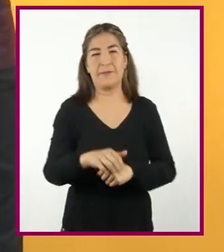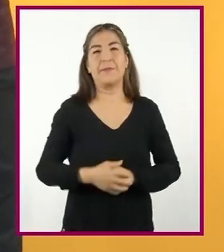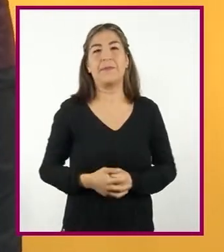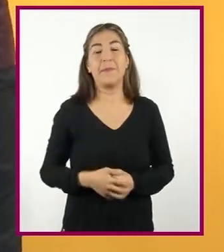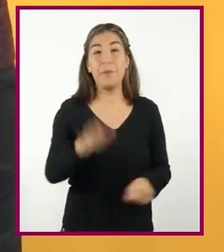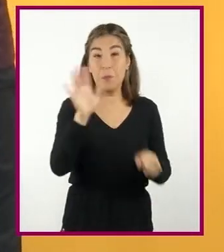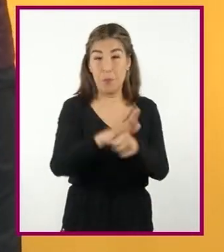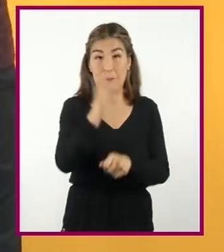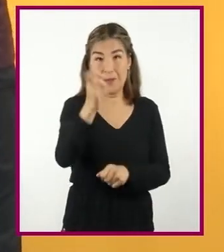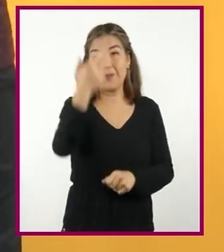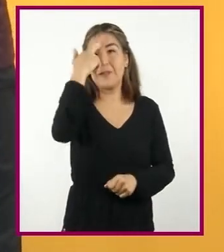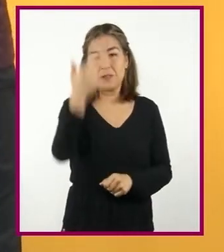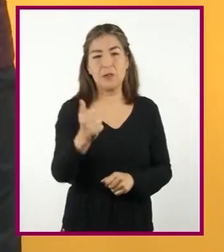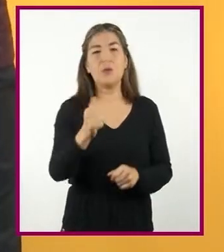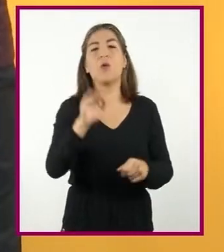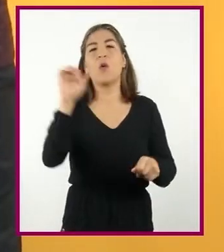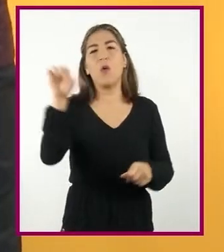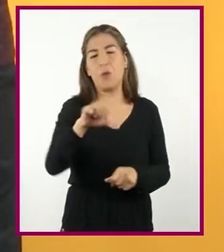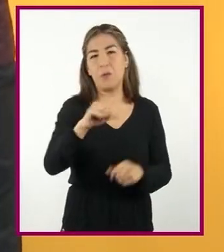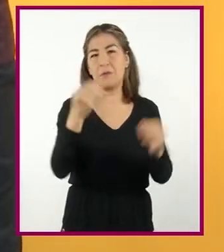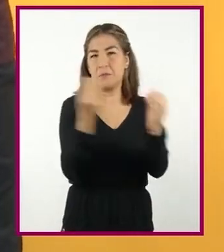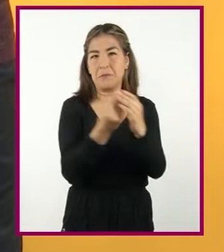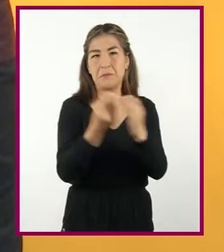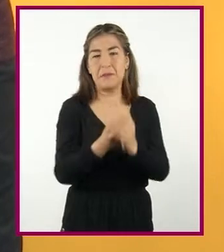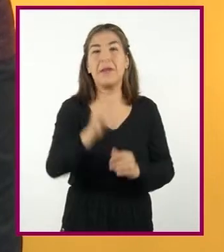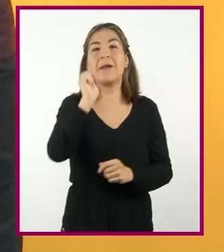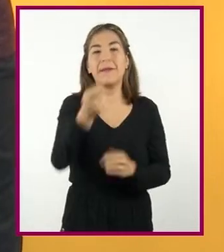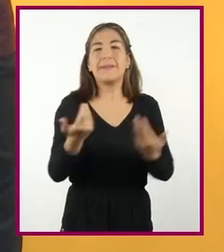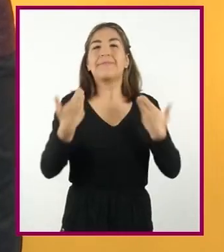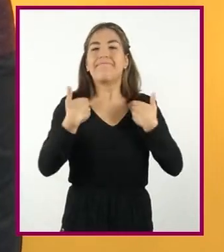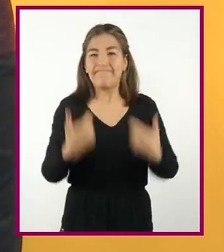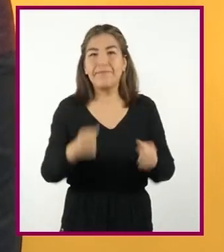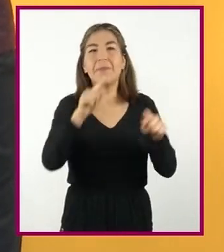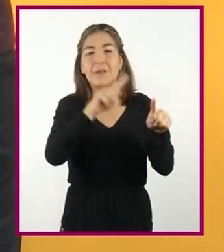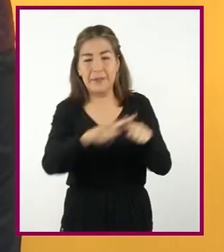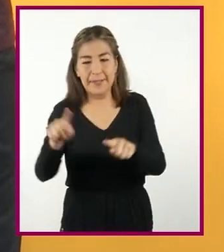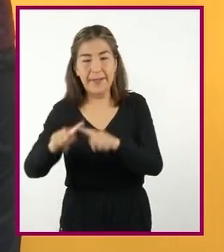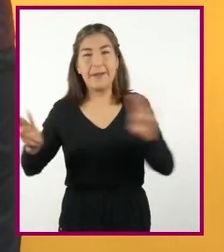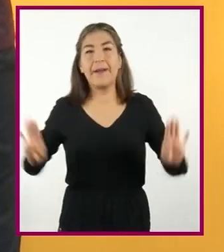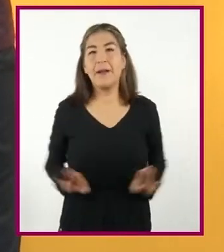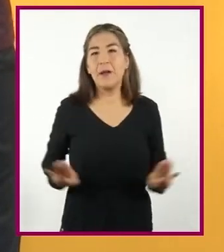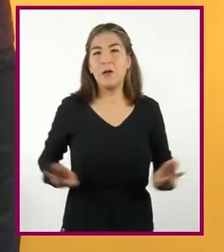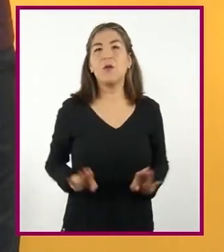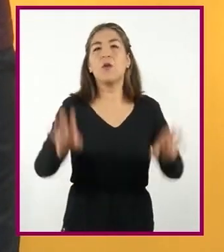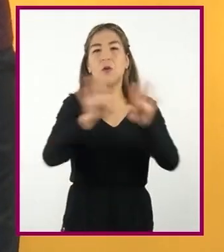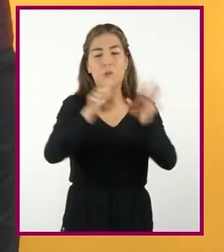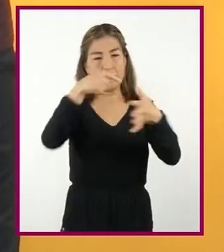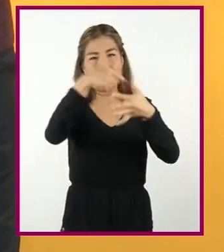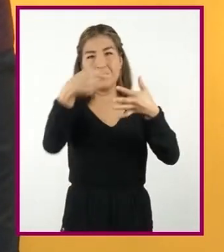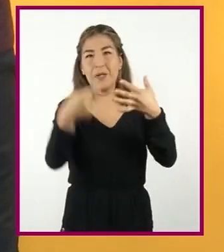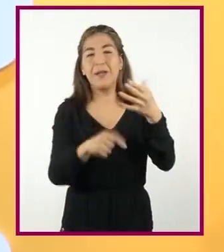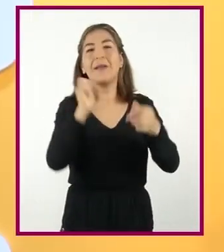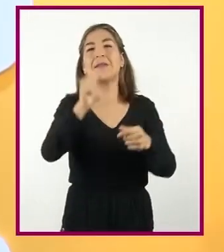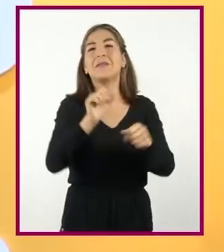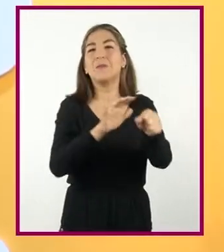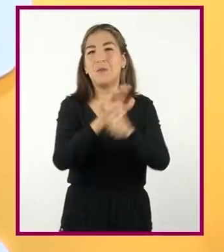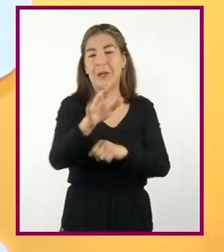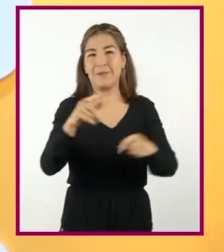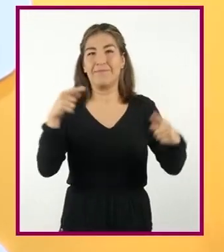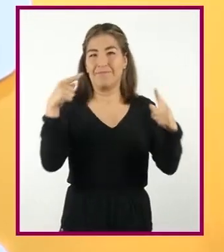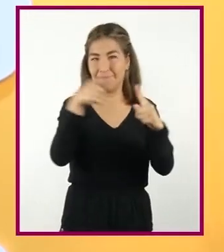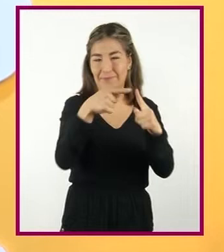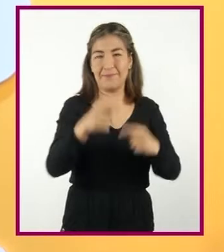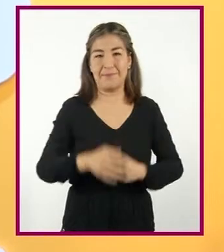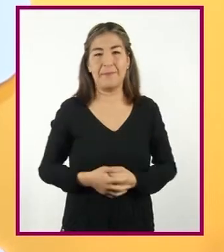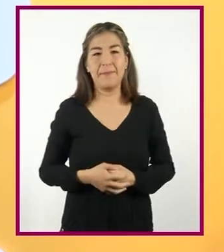ello que el propósito de esta sesión es que comprendamos las características de la variación proporcional directa.